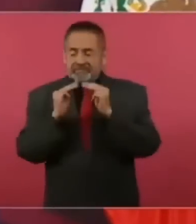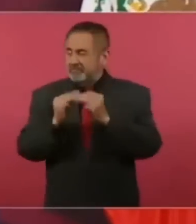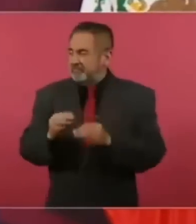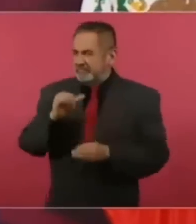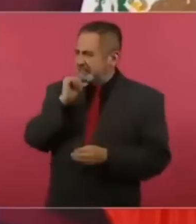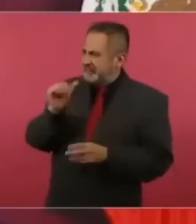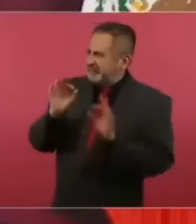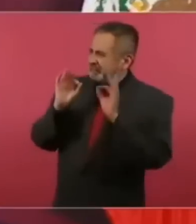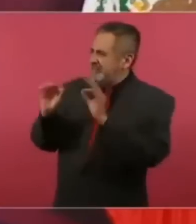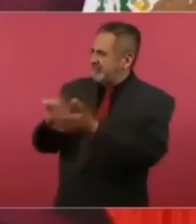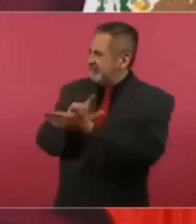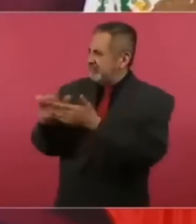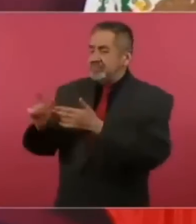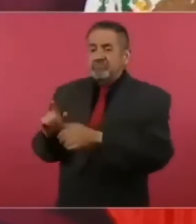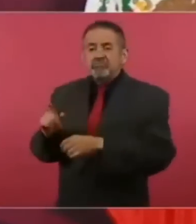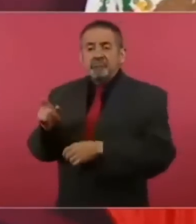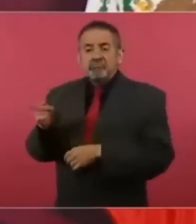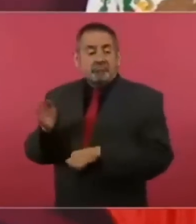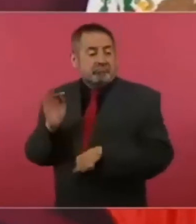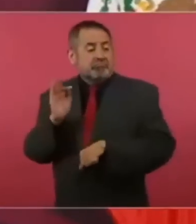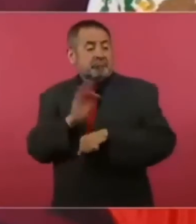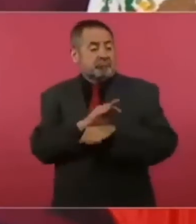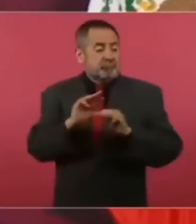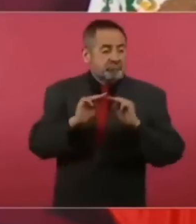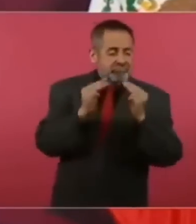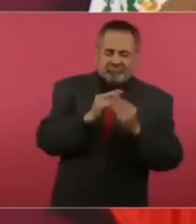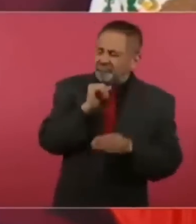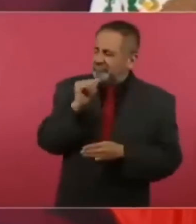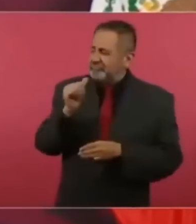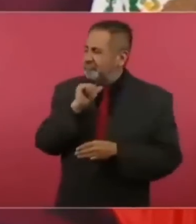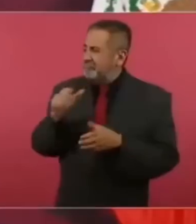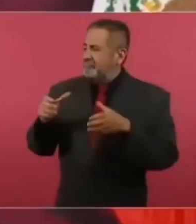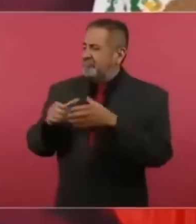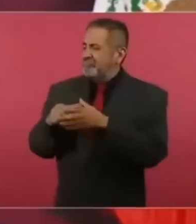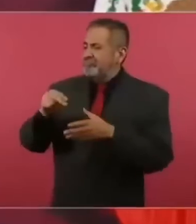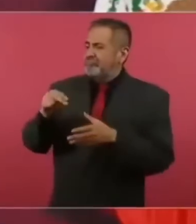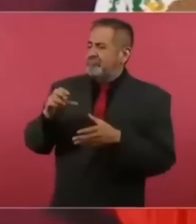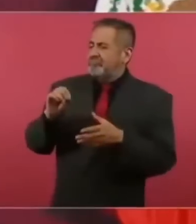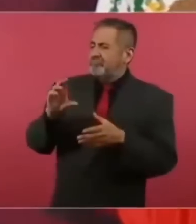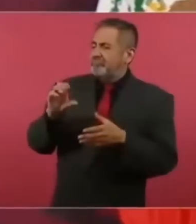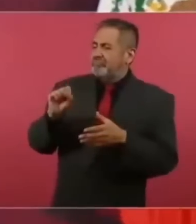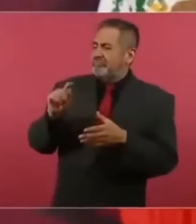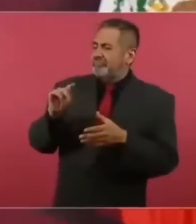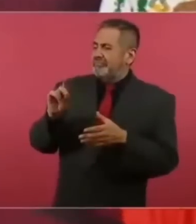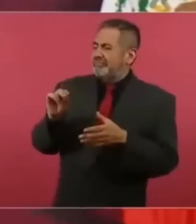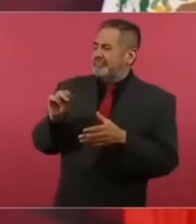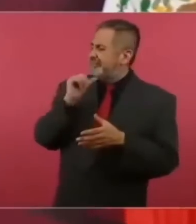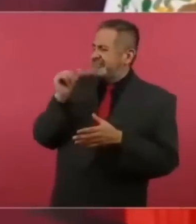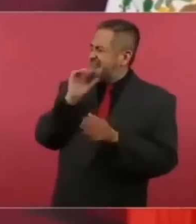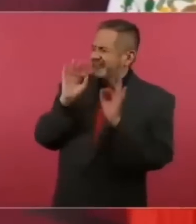dedicado a proteger a la delincuencia. No hay un narcoestado.